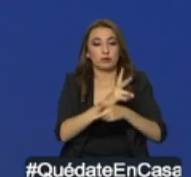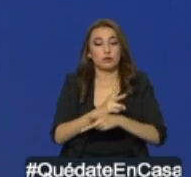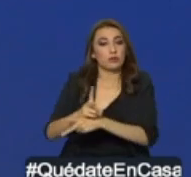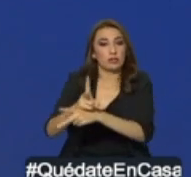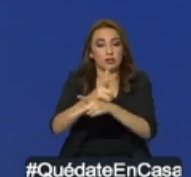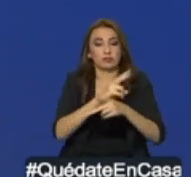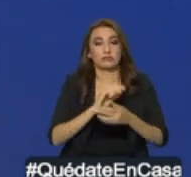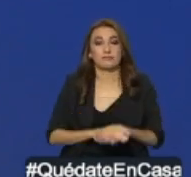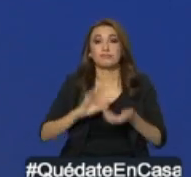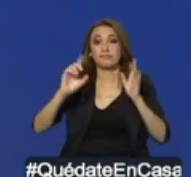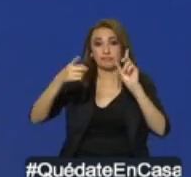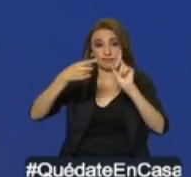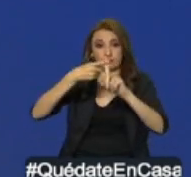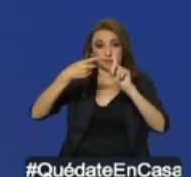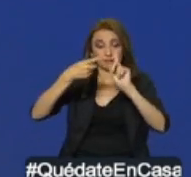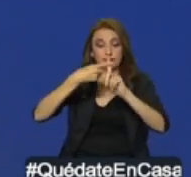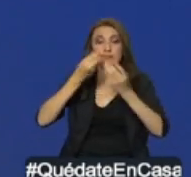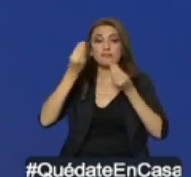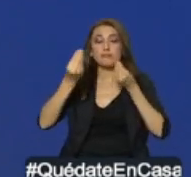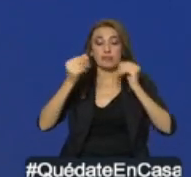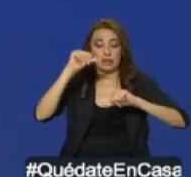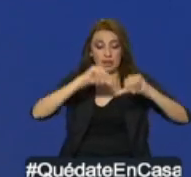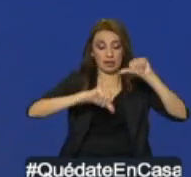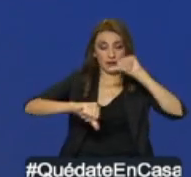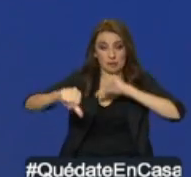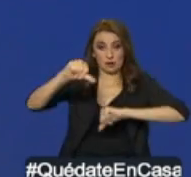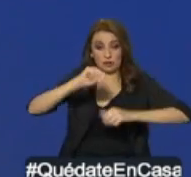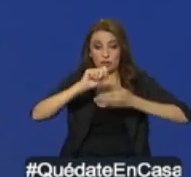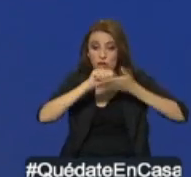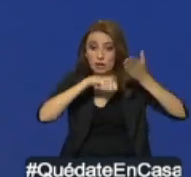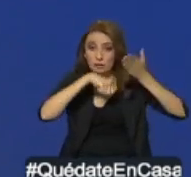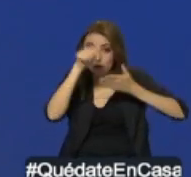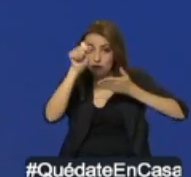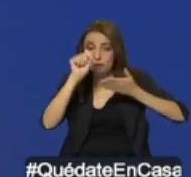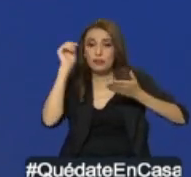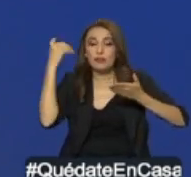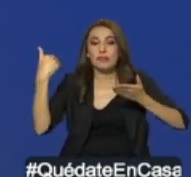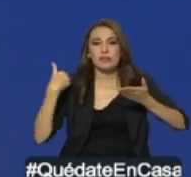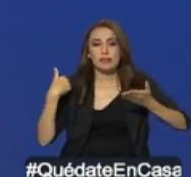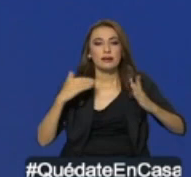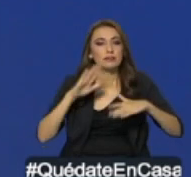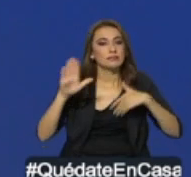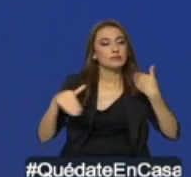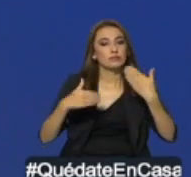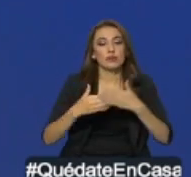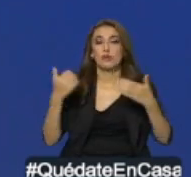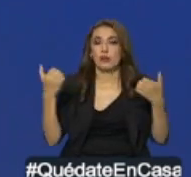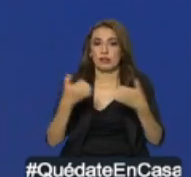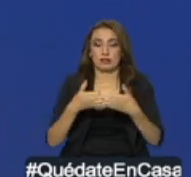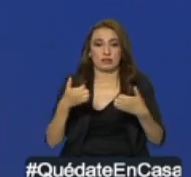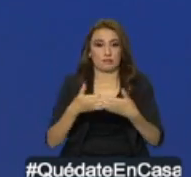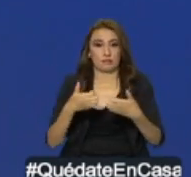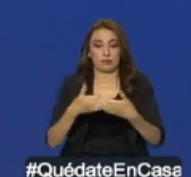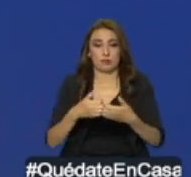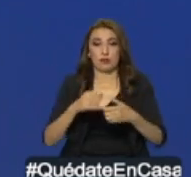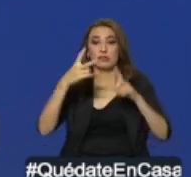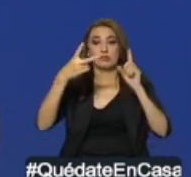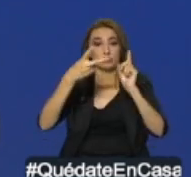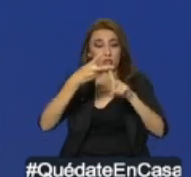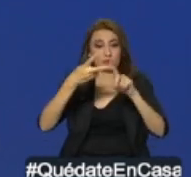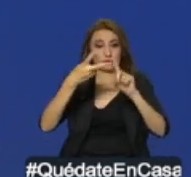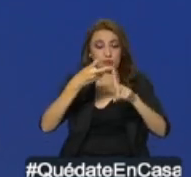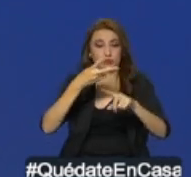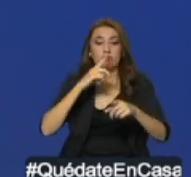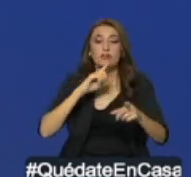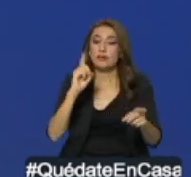uno que el laboratorio que se homologa cuente con los equipos de protección para sus empleados y dos que